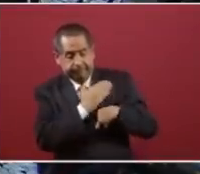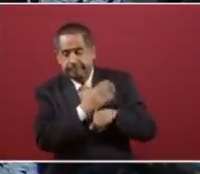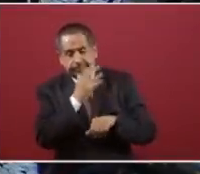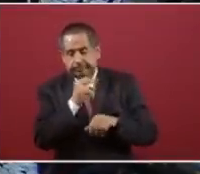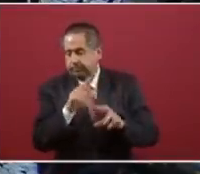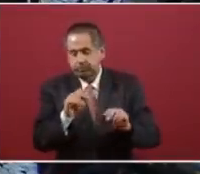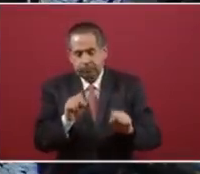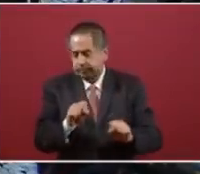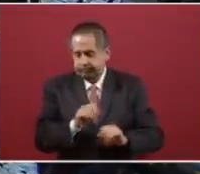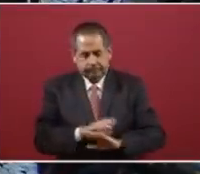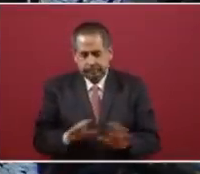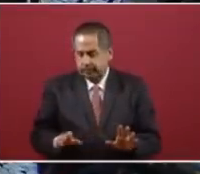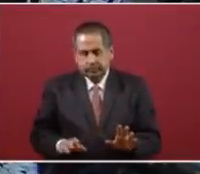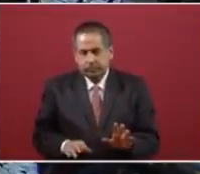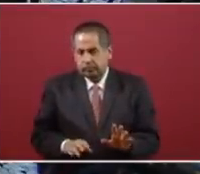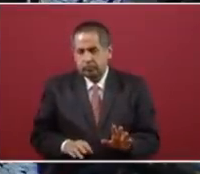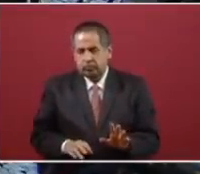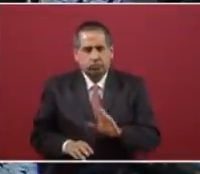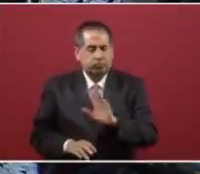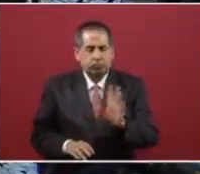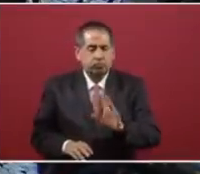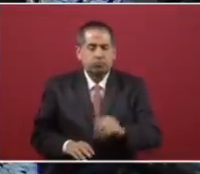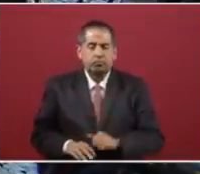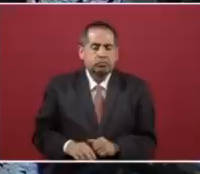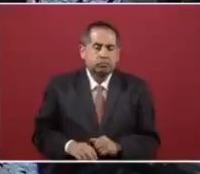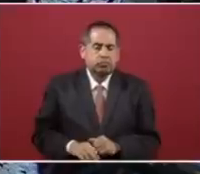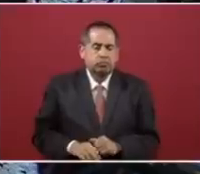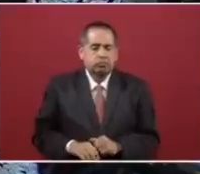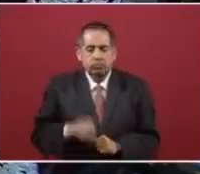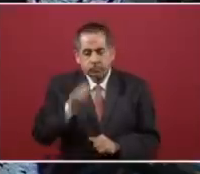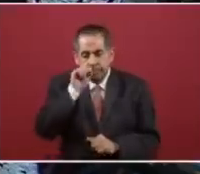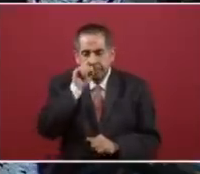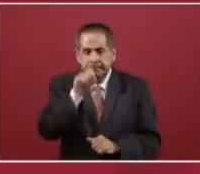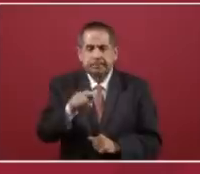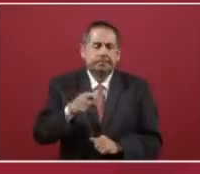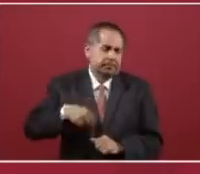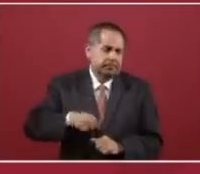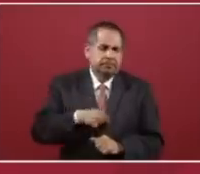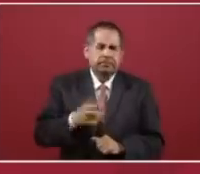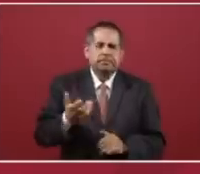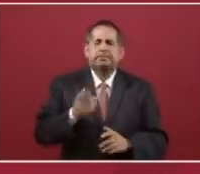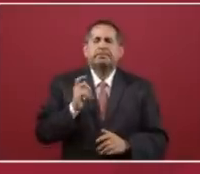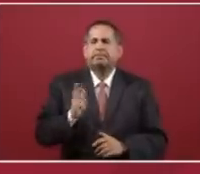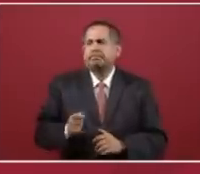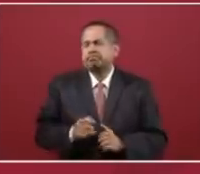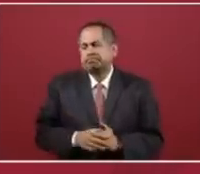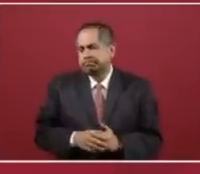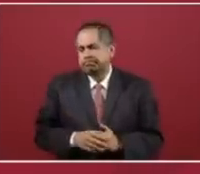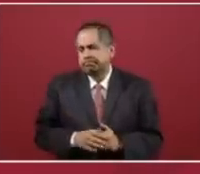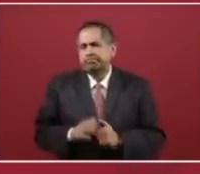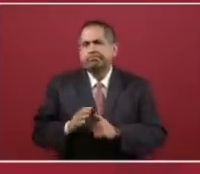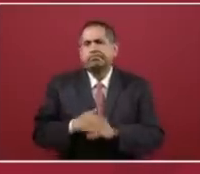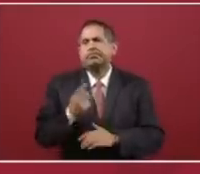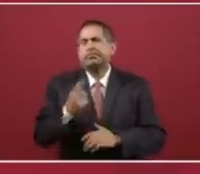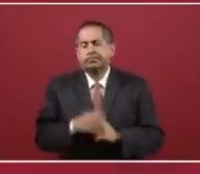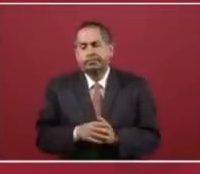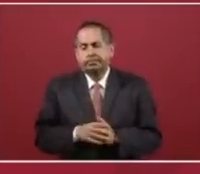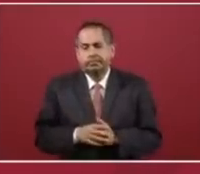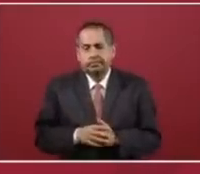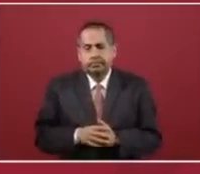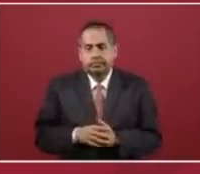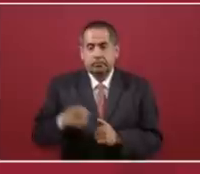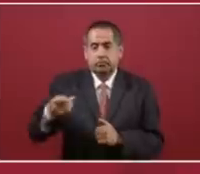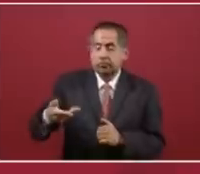no pero como también lo hacemos porque me lo